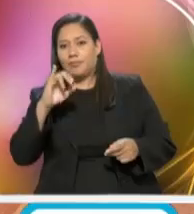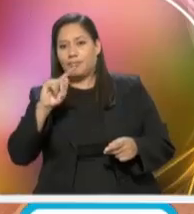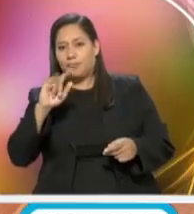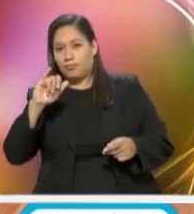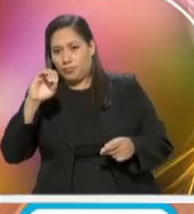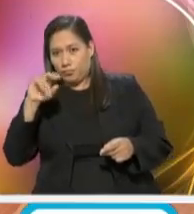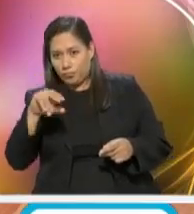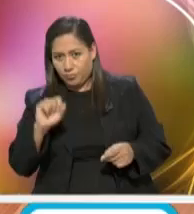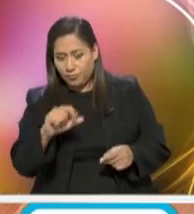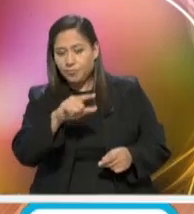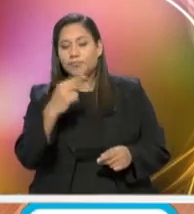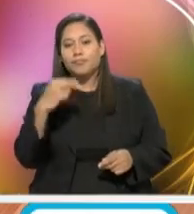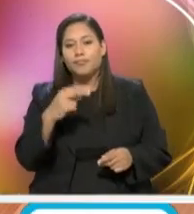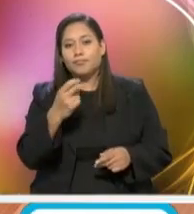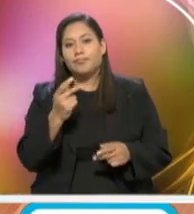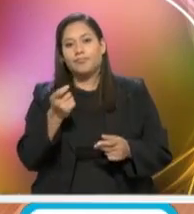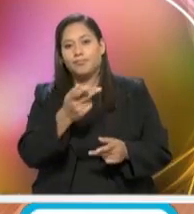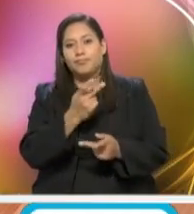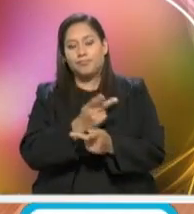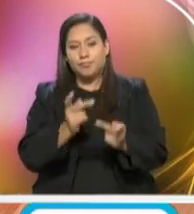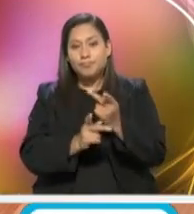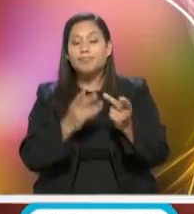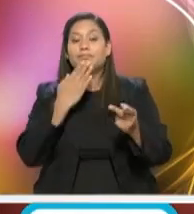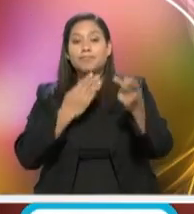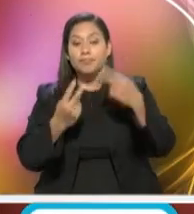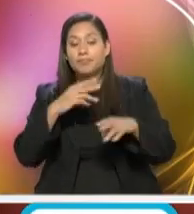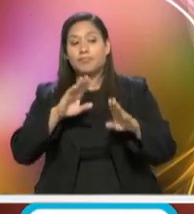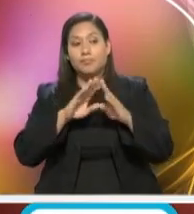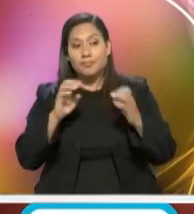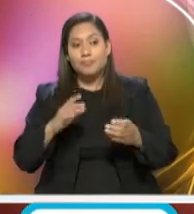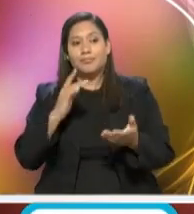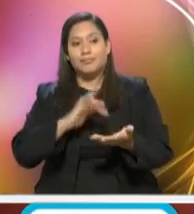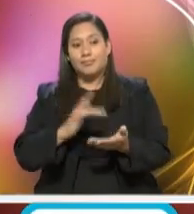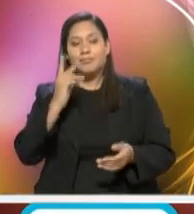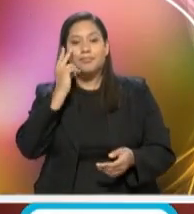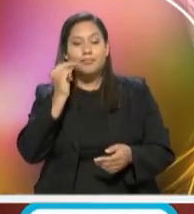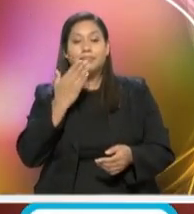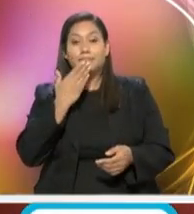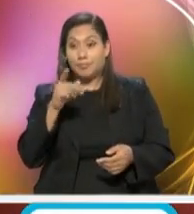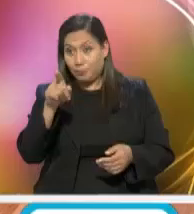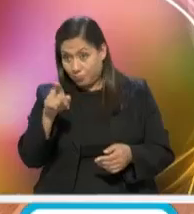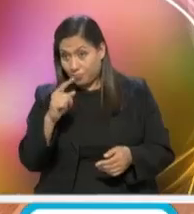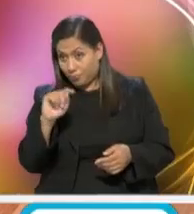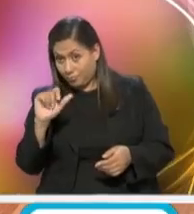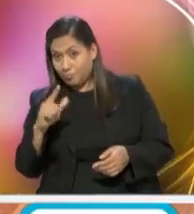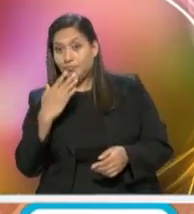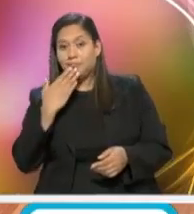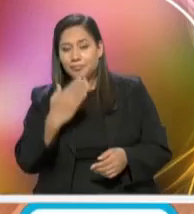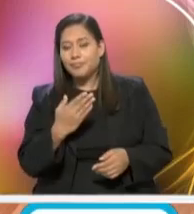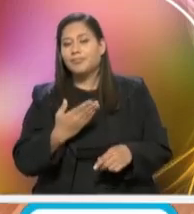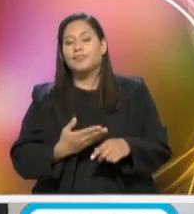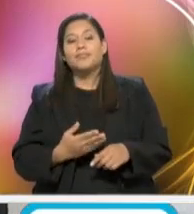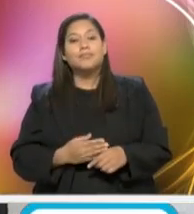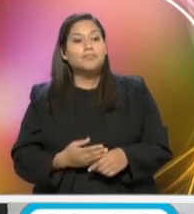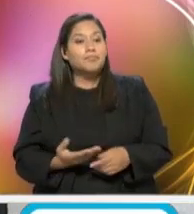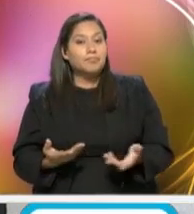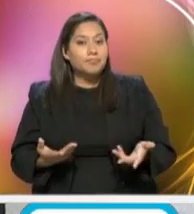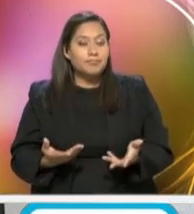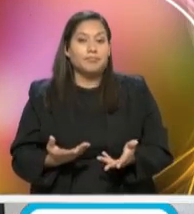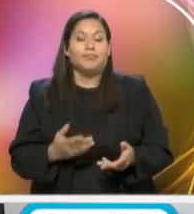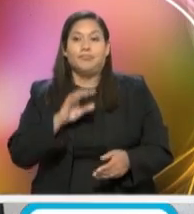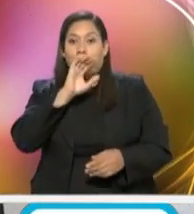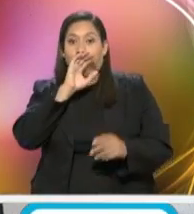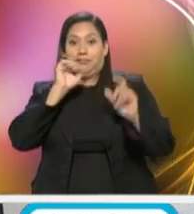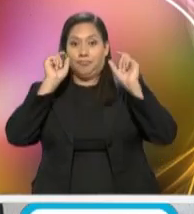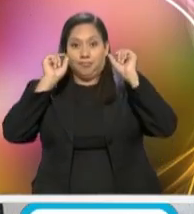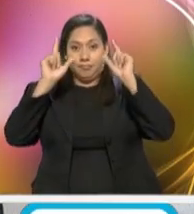recibe justamente este proyecto. Bienvenidas, ¿cómo están? Gracias. Muchas gracias, Paola. Muy bien. ¿Tú qué tal? Muy bien. La verdad es que, pues,